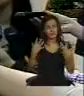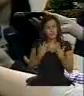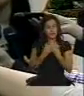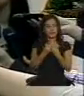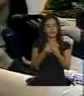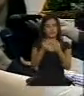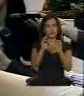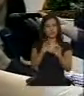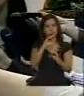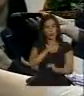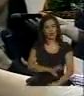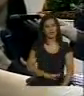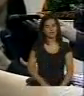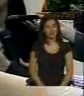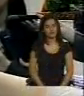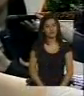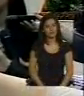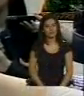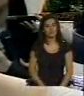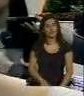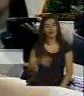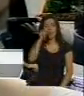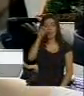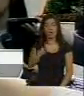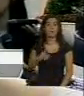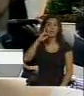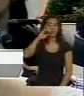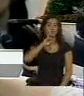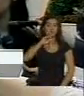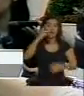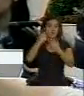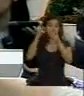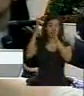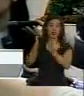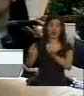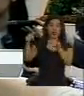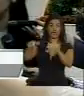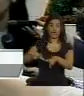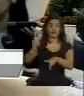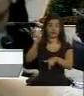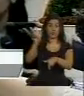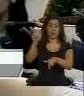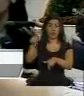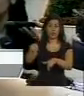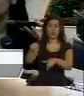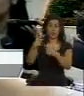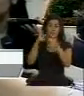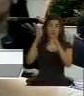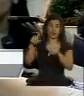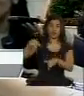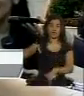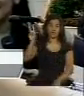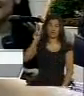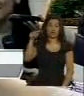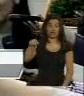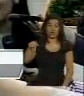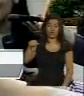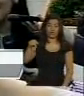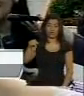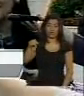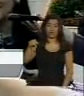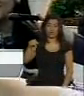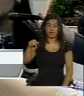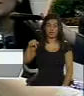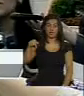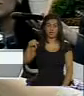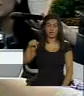Your great liberator, su gran libertador, Simón Bolívar, found solace in Jamaica. Es el